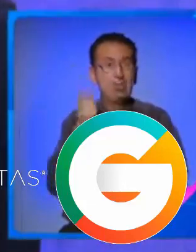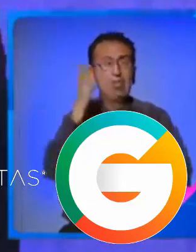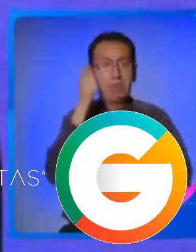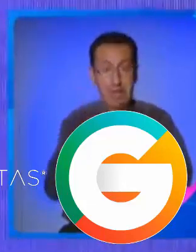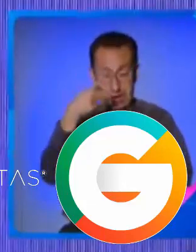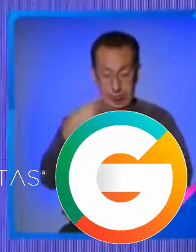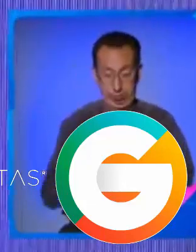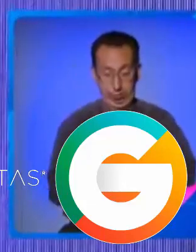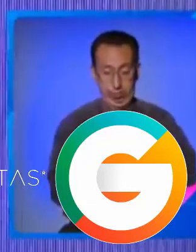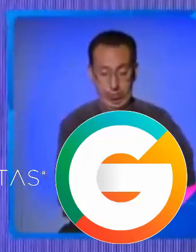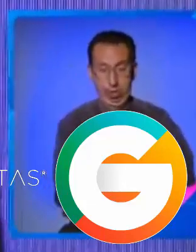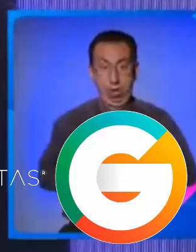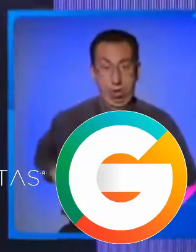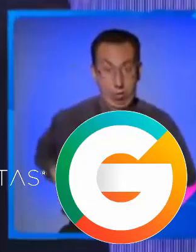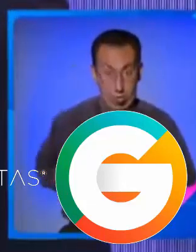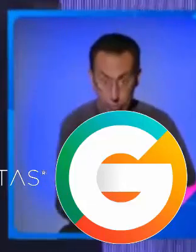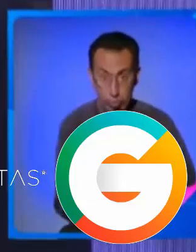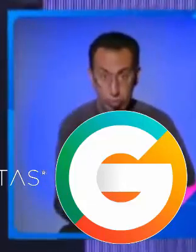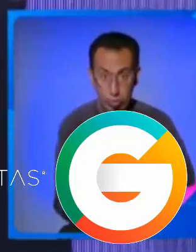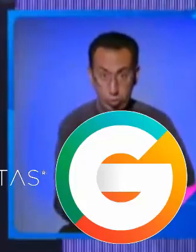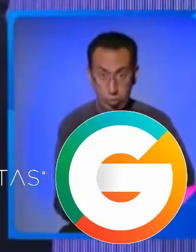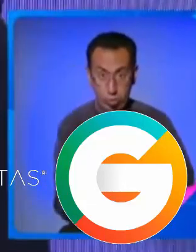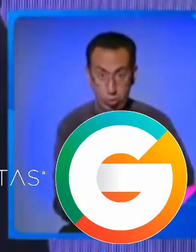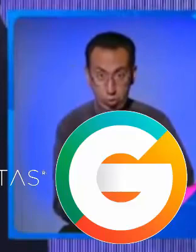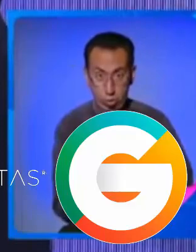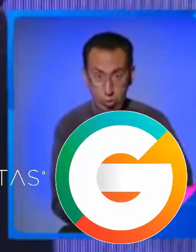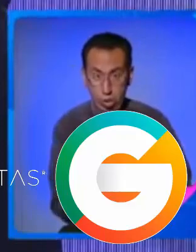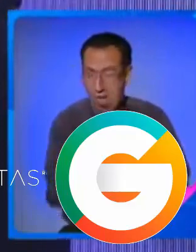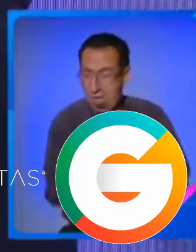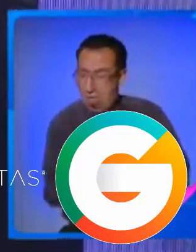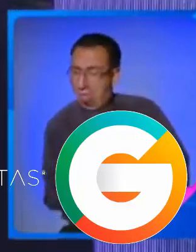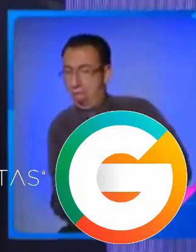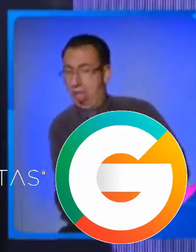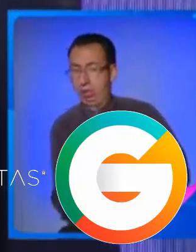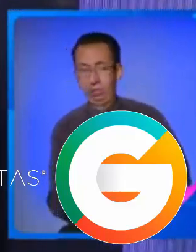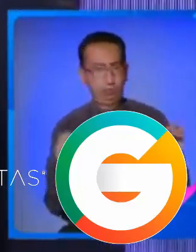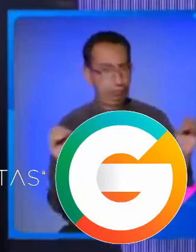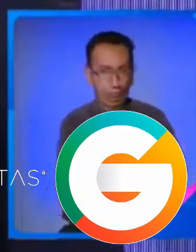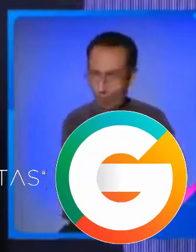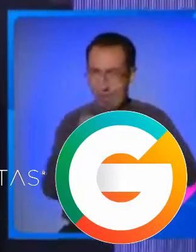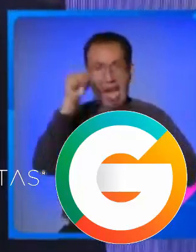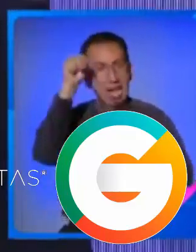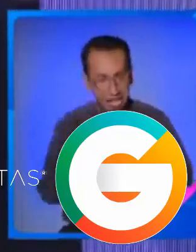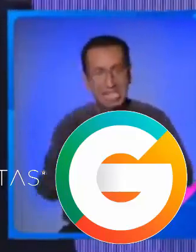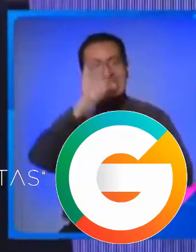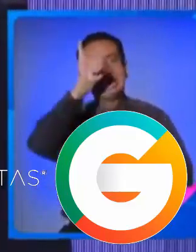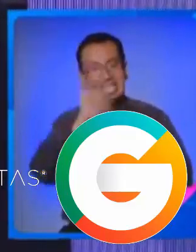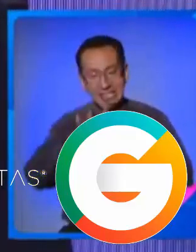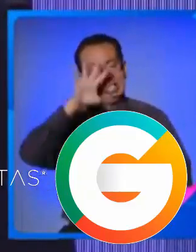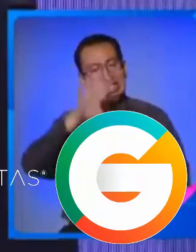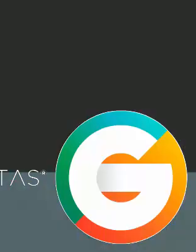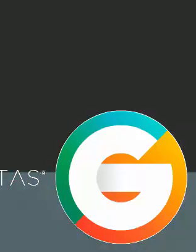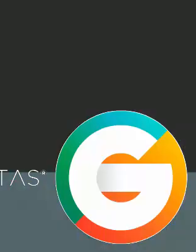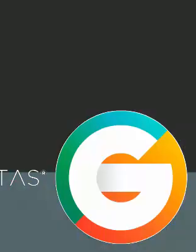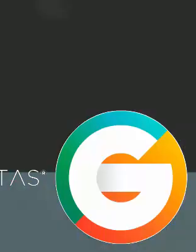aquí en Guanajuato no le damos respiro a los delincuentes. Aquí sí los metemos a la cárcel.